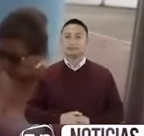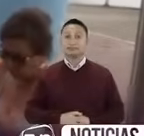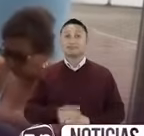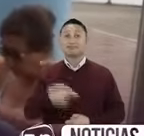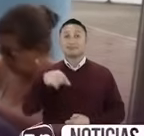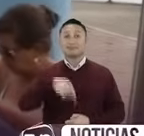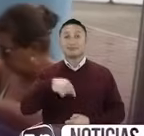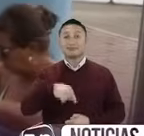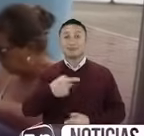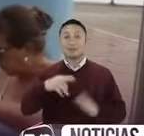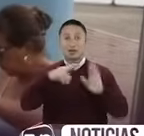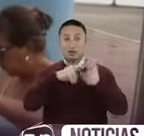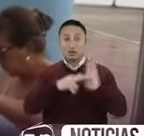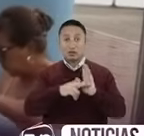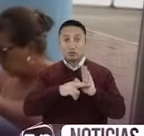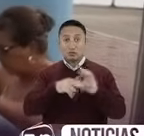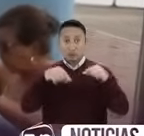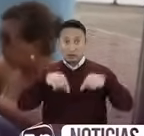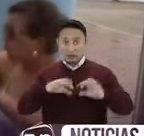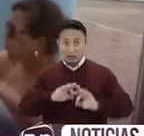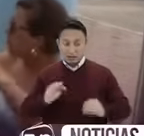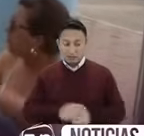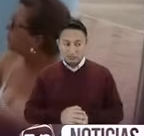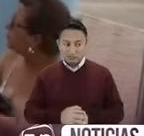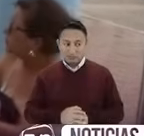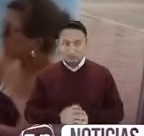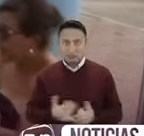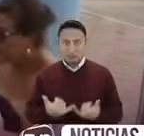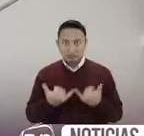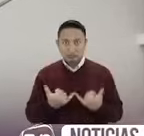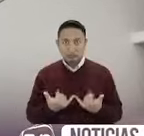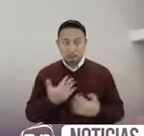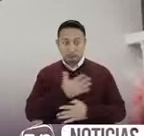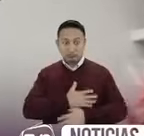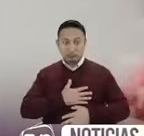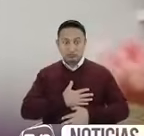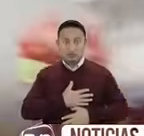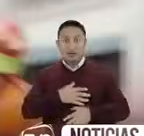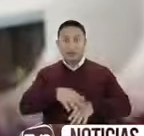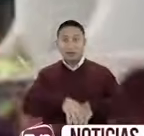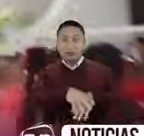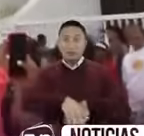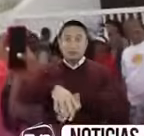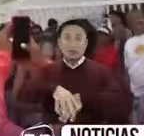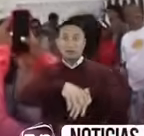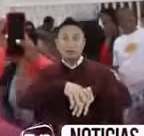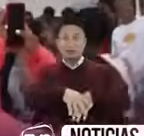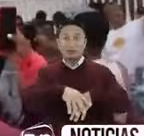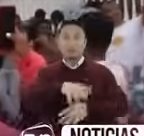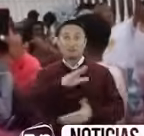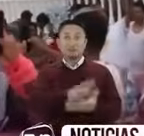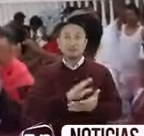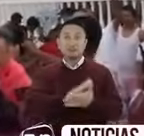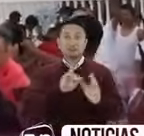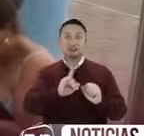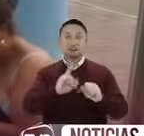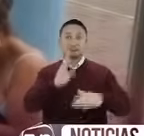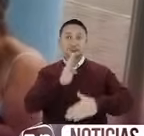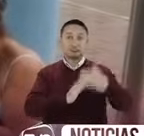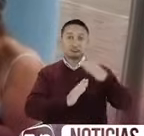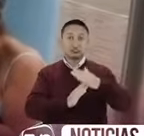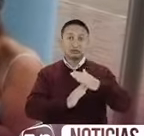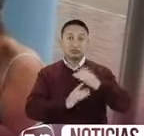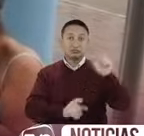restricción, no estuviéramos como estamos, disfrutando de un desfile y de una tranquilidad y una paz para nuestra ciudad y